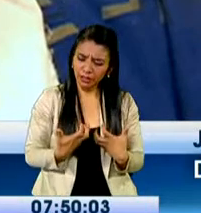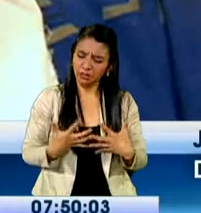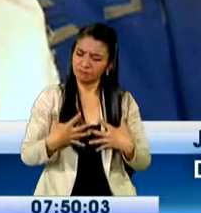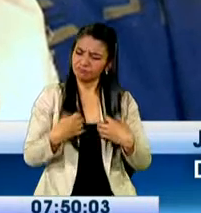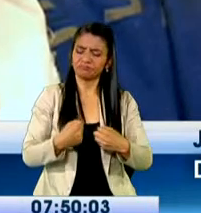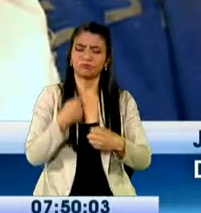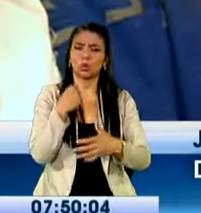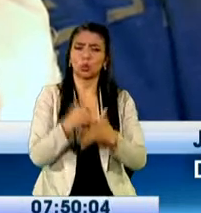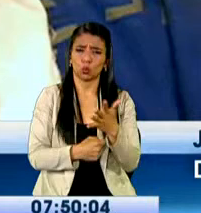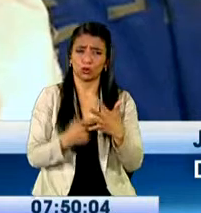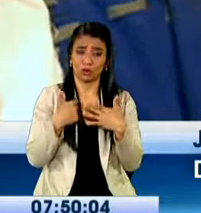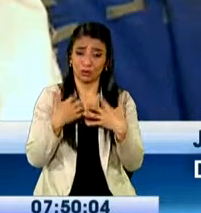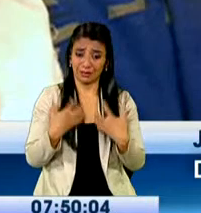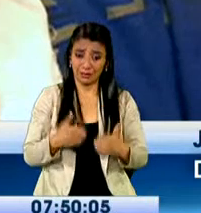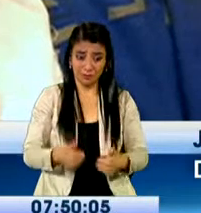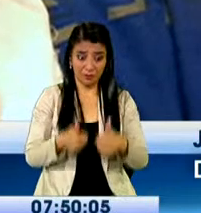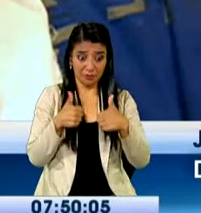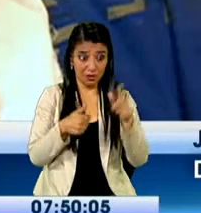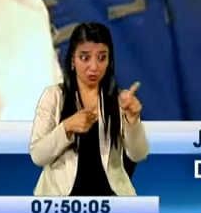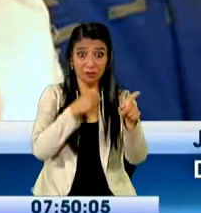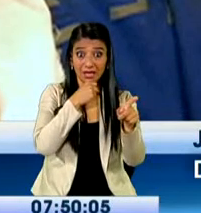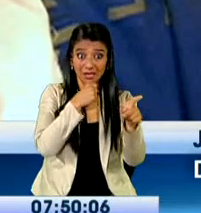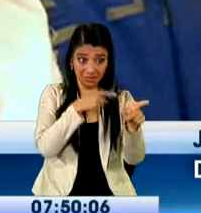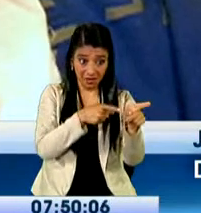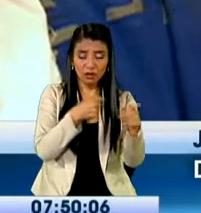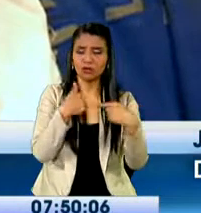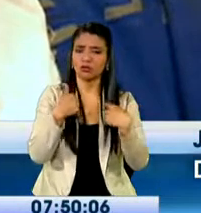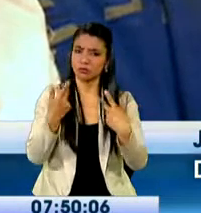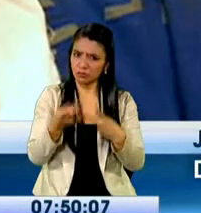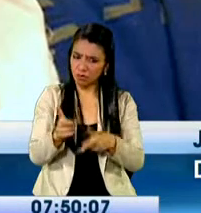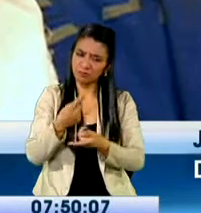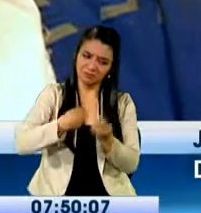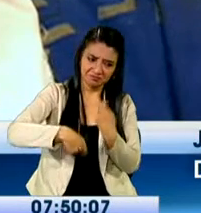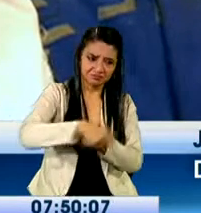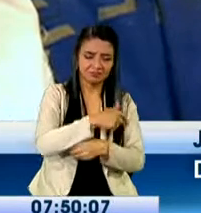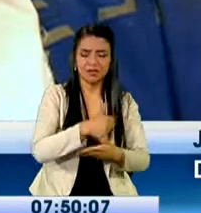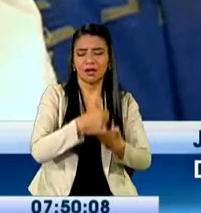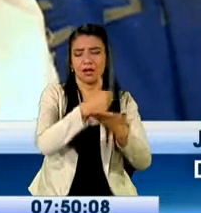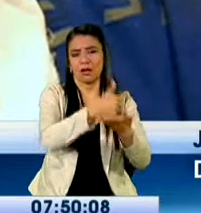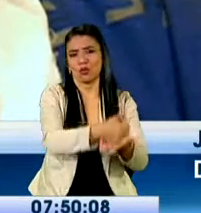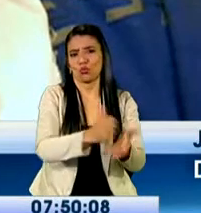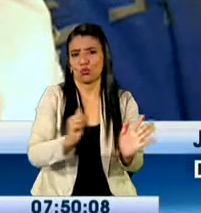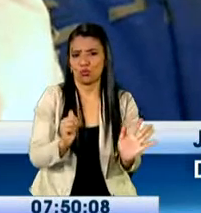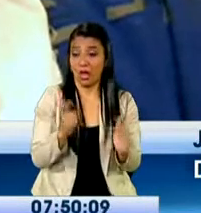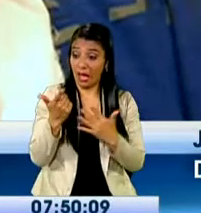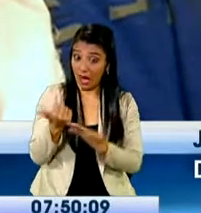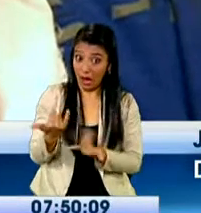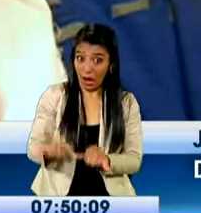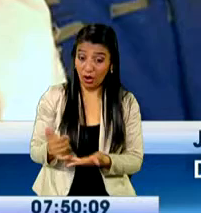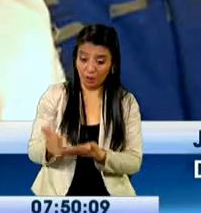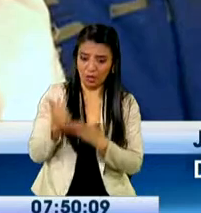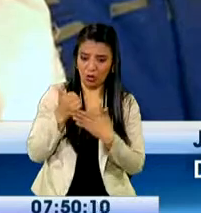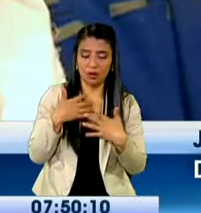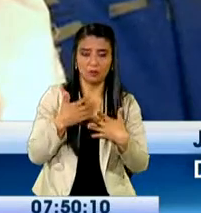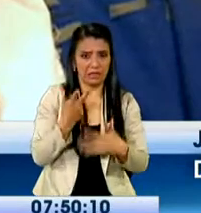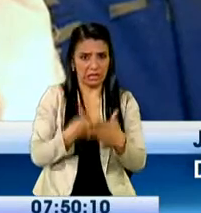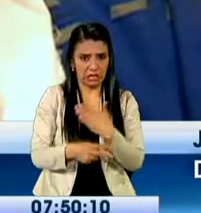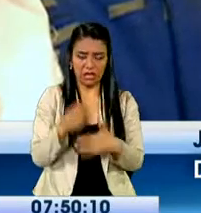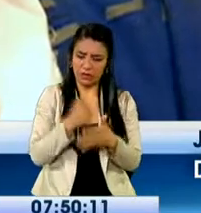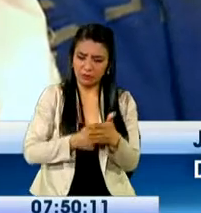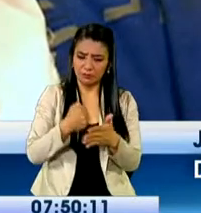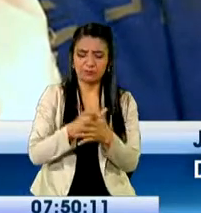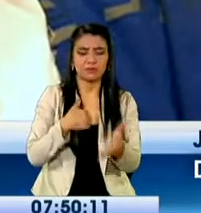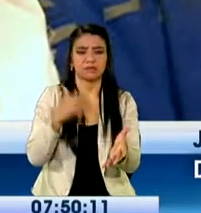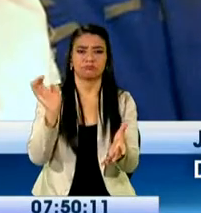luchar para cuando ella esté viejita y ayudarle yo igual, como ella me ayudó en estos tiempos. Y para mi hija, luchar por mi hija y mi